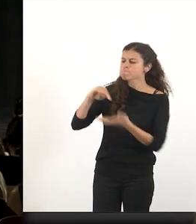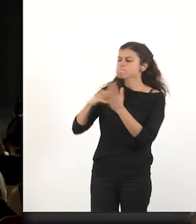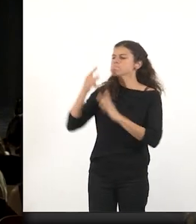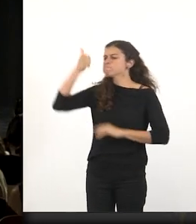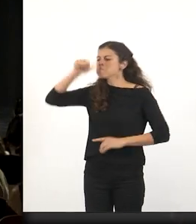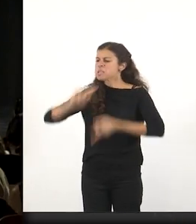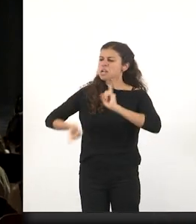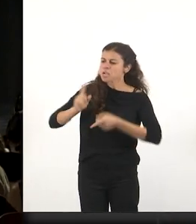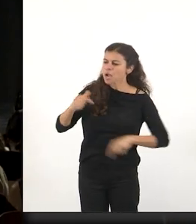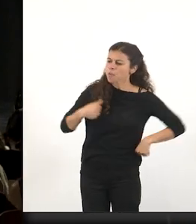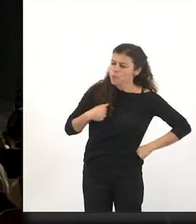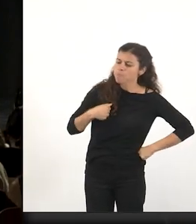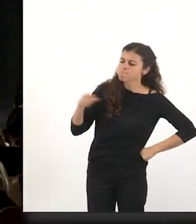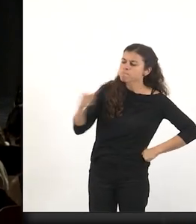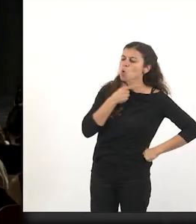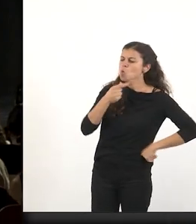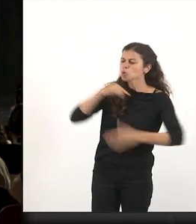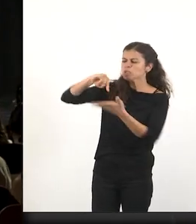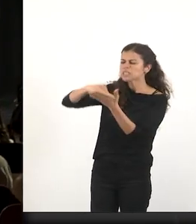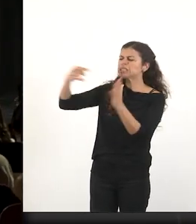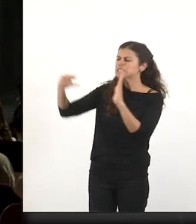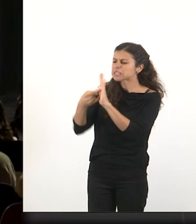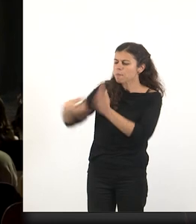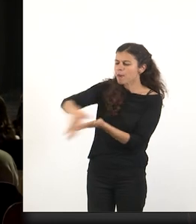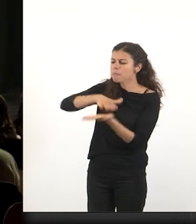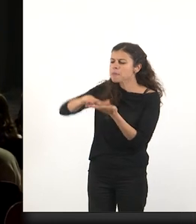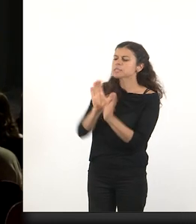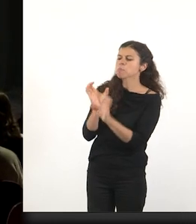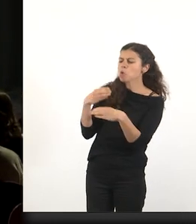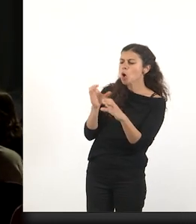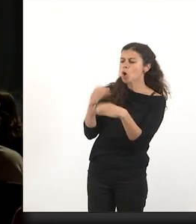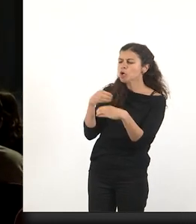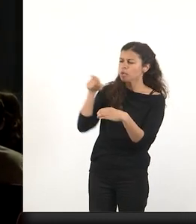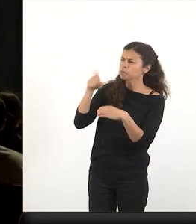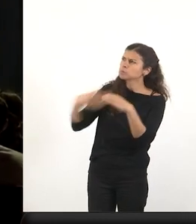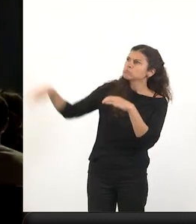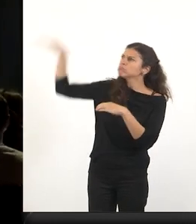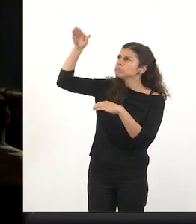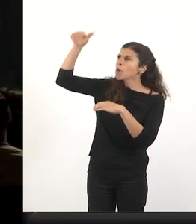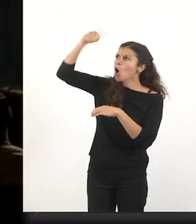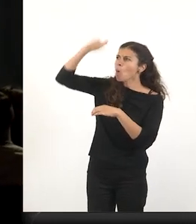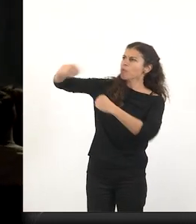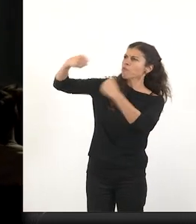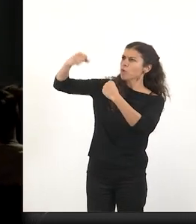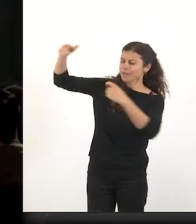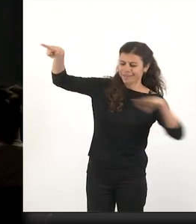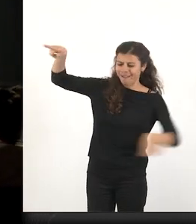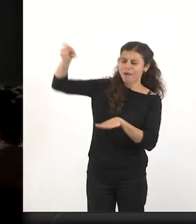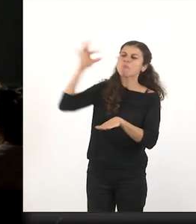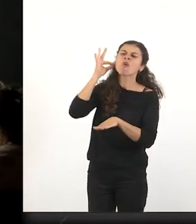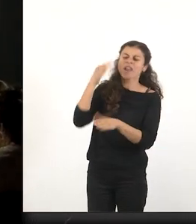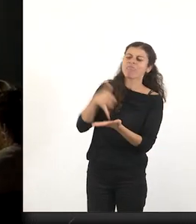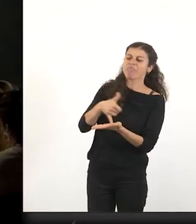a mí lo que más me gusta de ti, como un sistema basado en la biología, de colocar aquí a hombres como fuertes y aquí a mujeres como